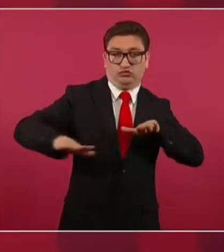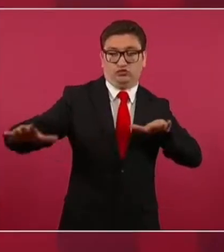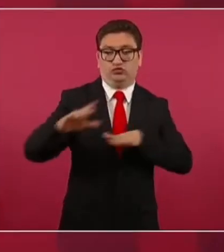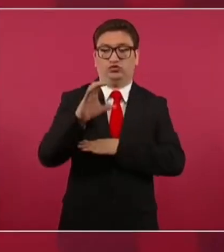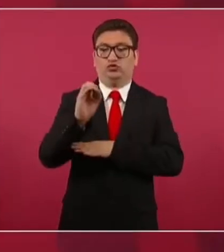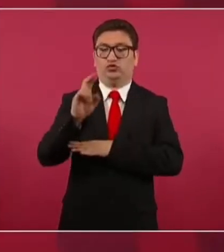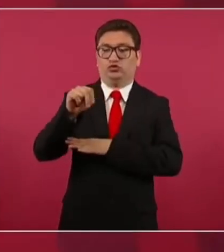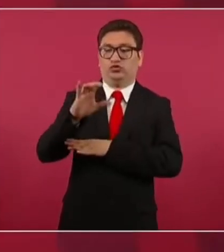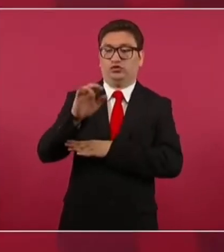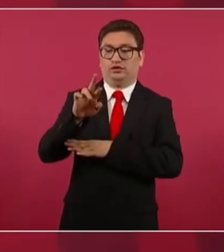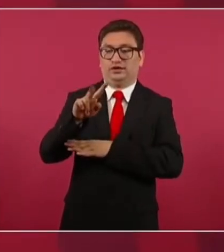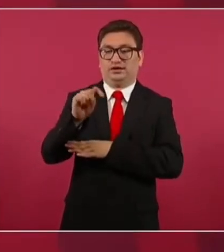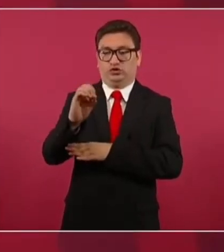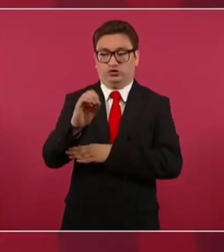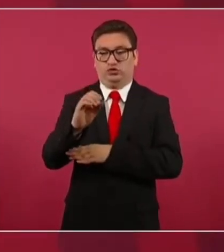hidráulico